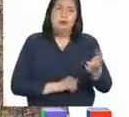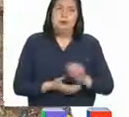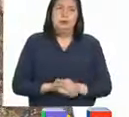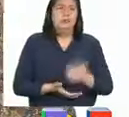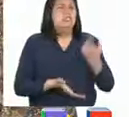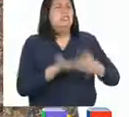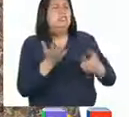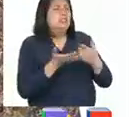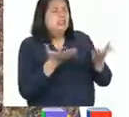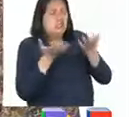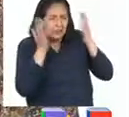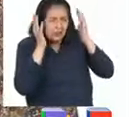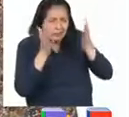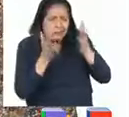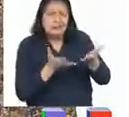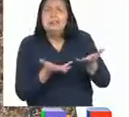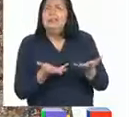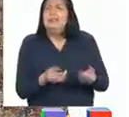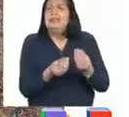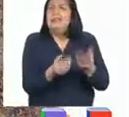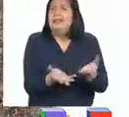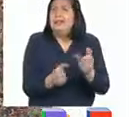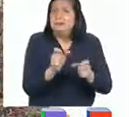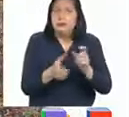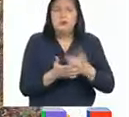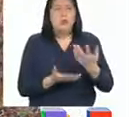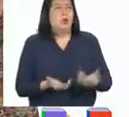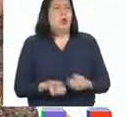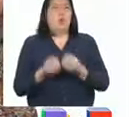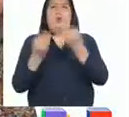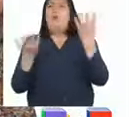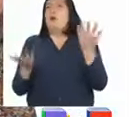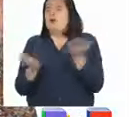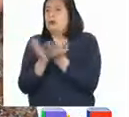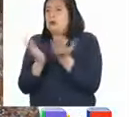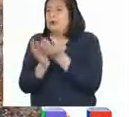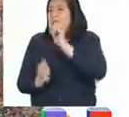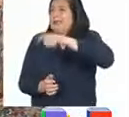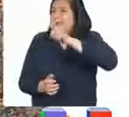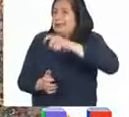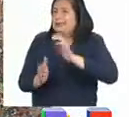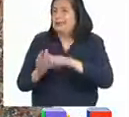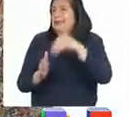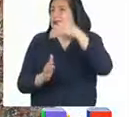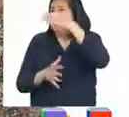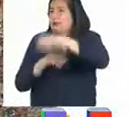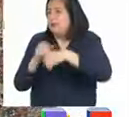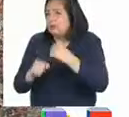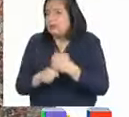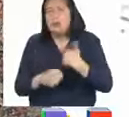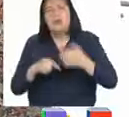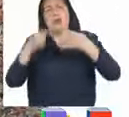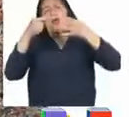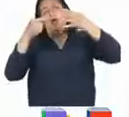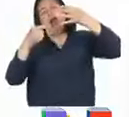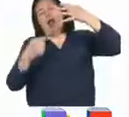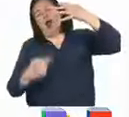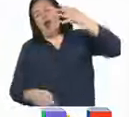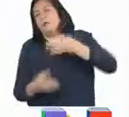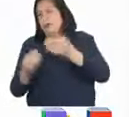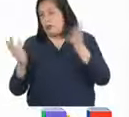qué servicios dedicar a estas poblaciones, anticipar cuántas escuelas serán necesarias en los próximos años y así un largo